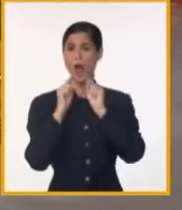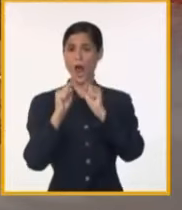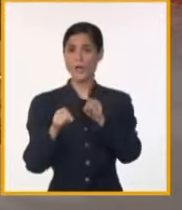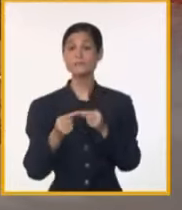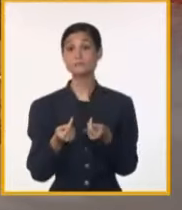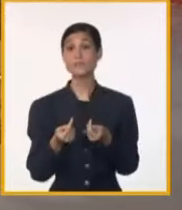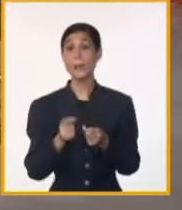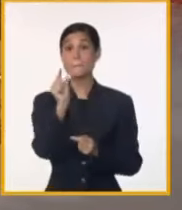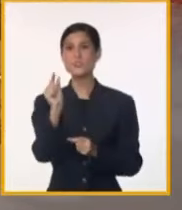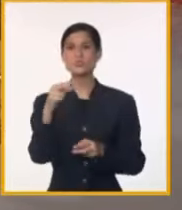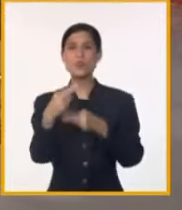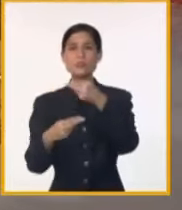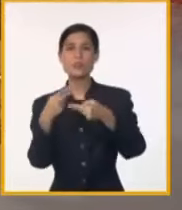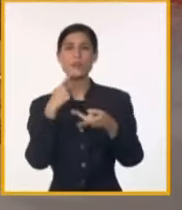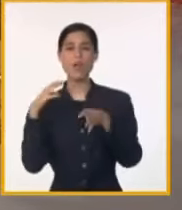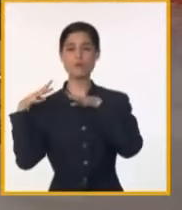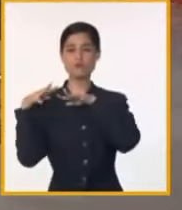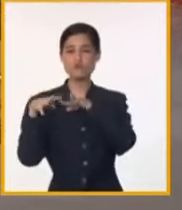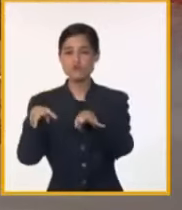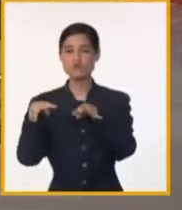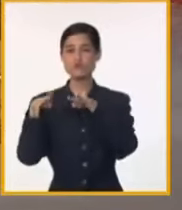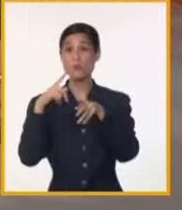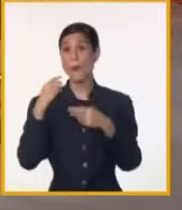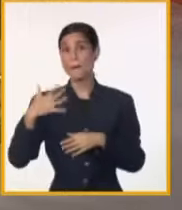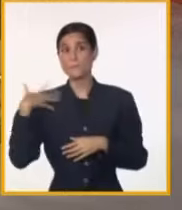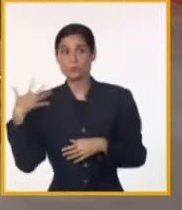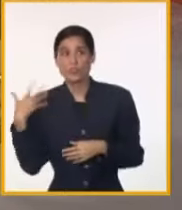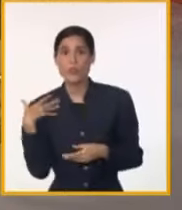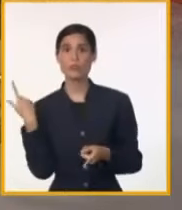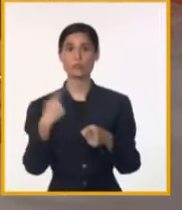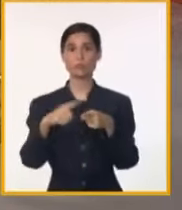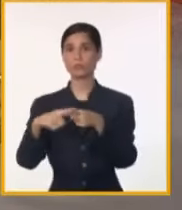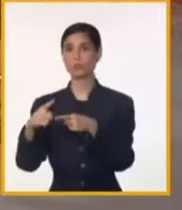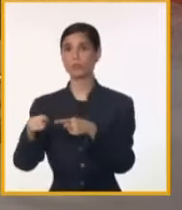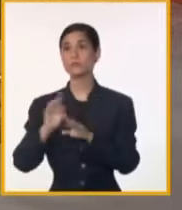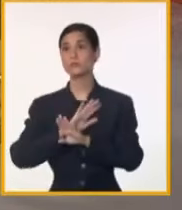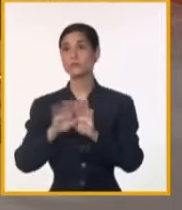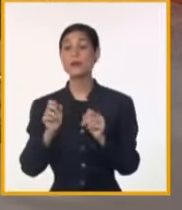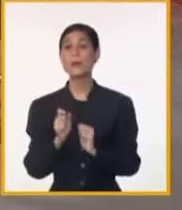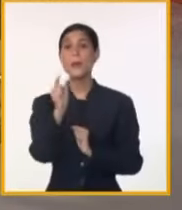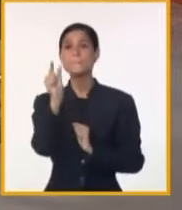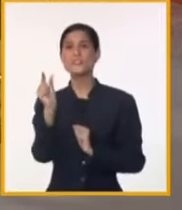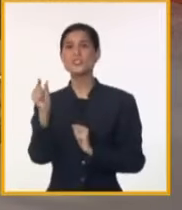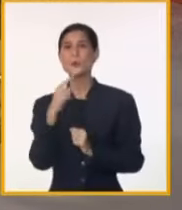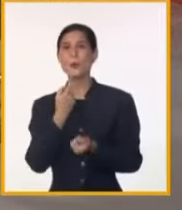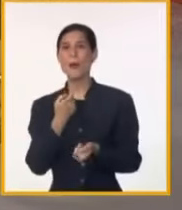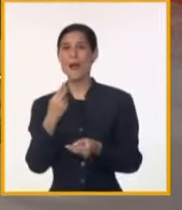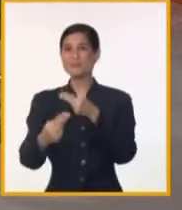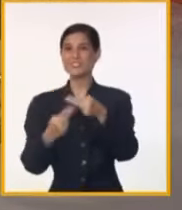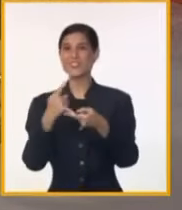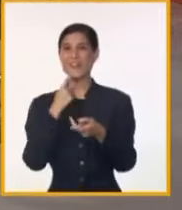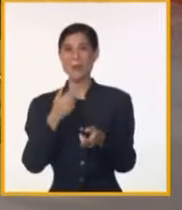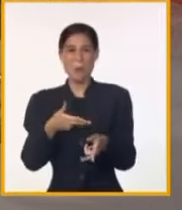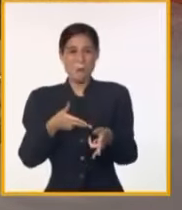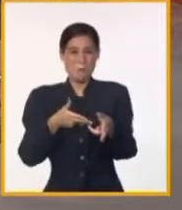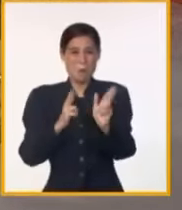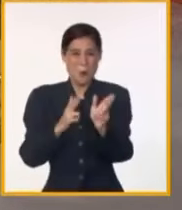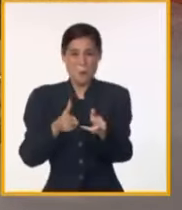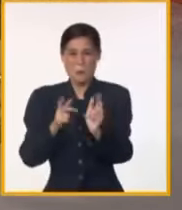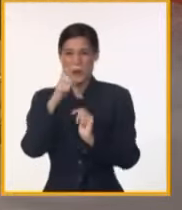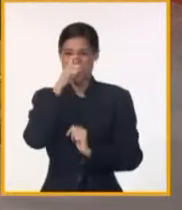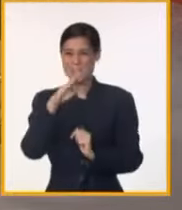pacíficamente y desde el otro lado los francotiradores fueron matando a niños jóvenes mujeres etcétera